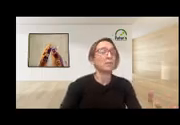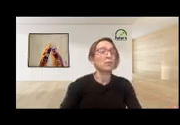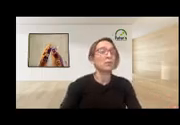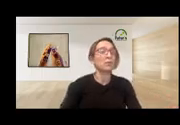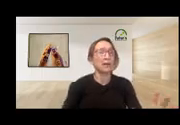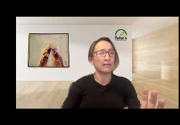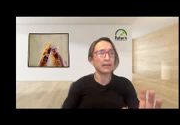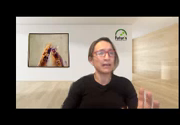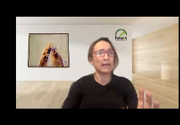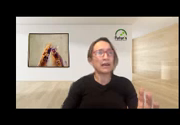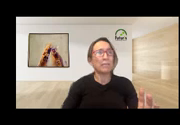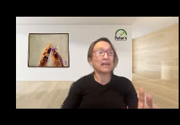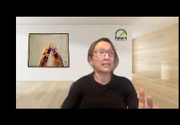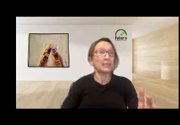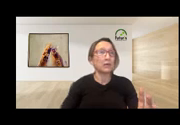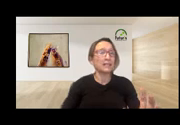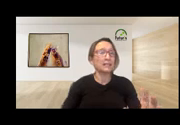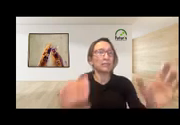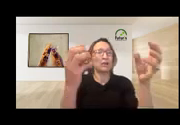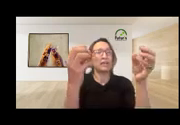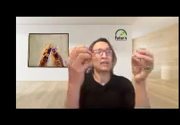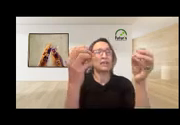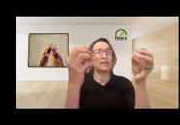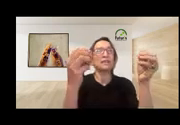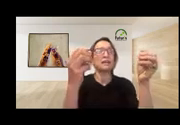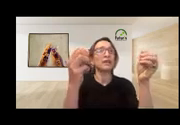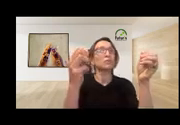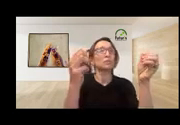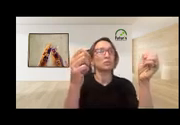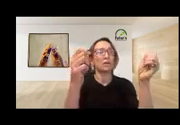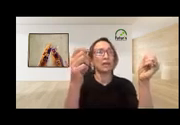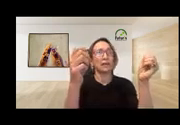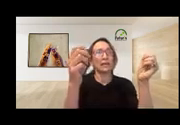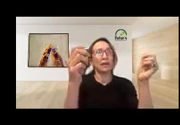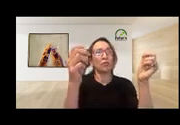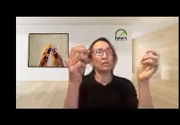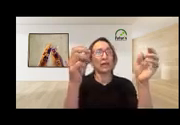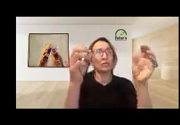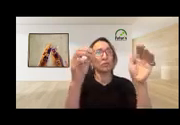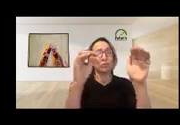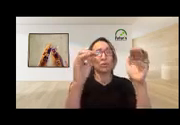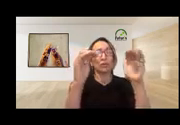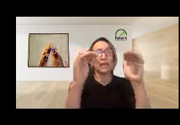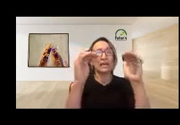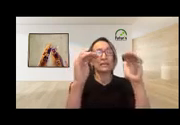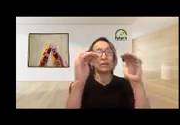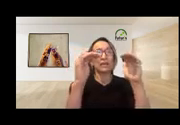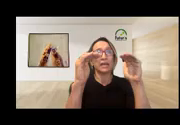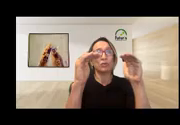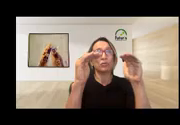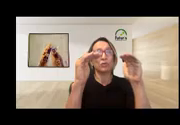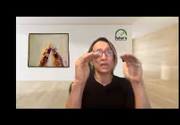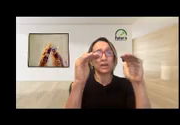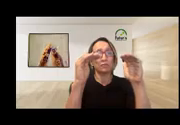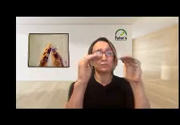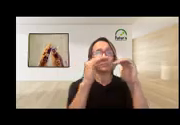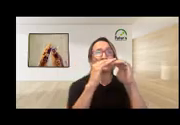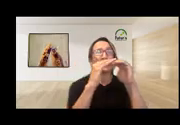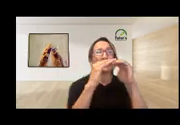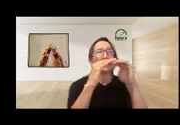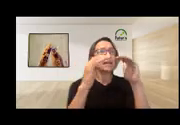hayan vivido en un ambiente parecido a este por el tipo de sedimentos que encontramos en el sitio en que